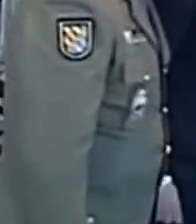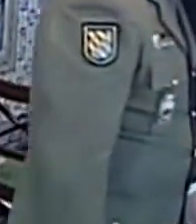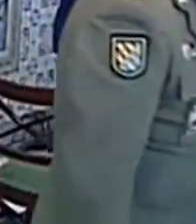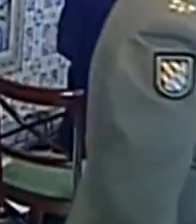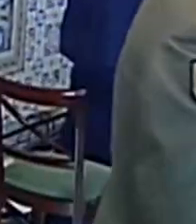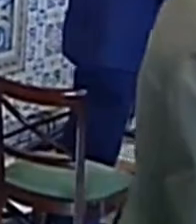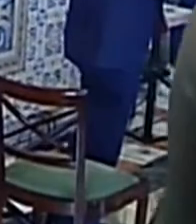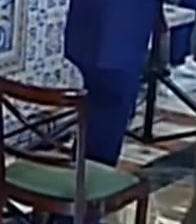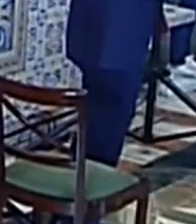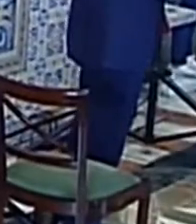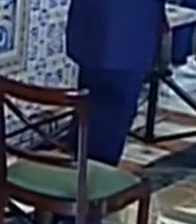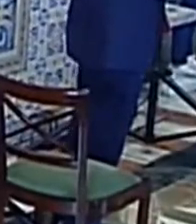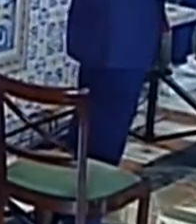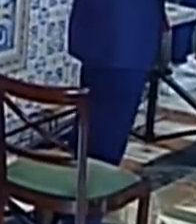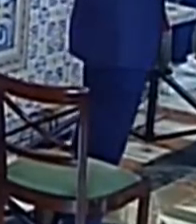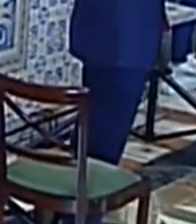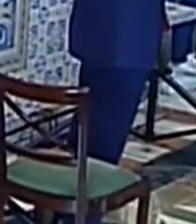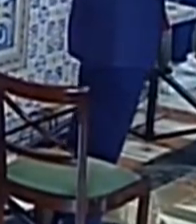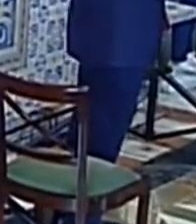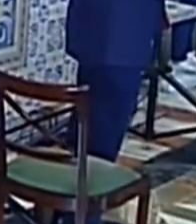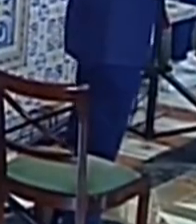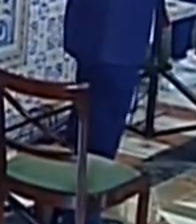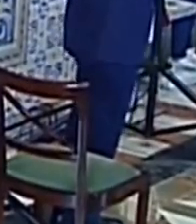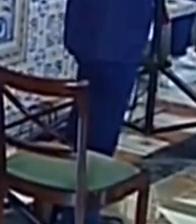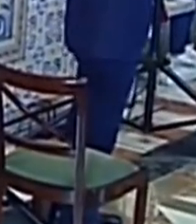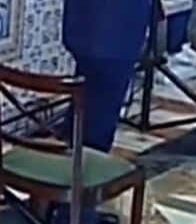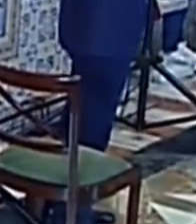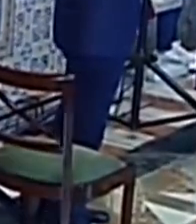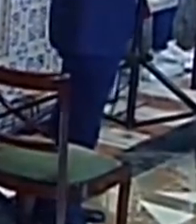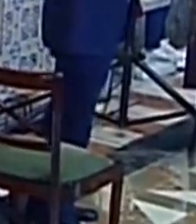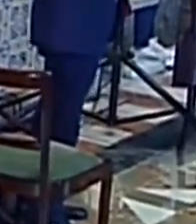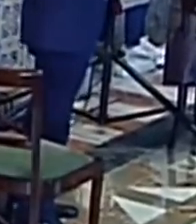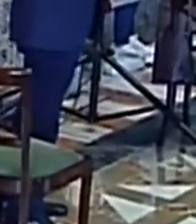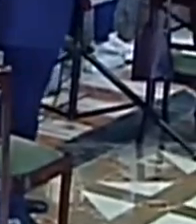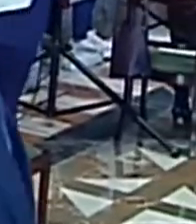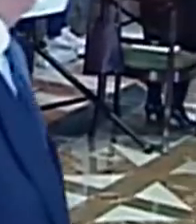Defensa y el presidente de la Generalitat.